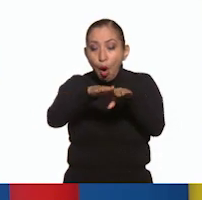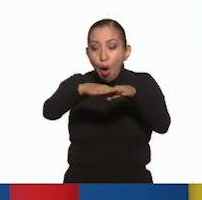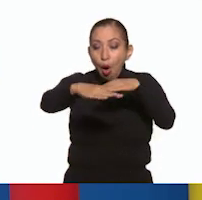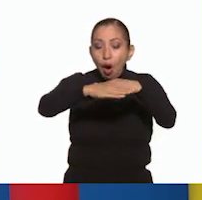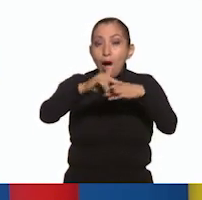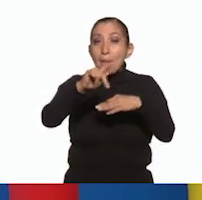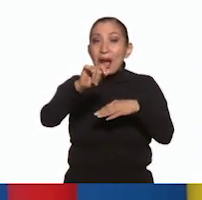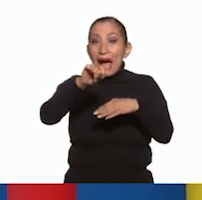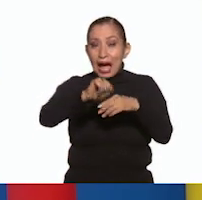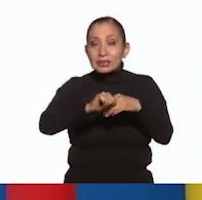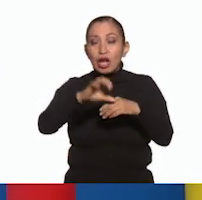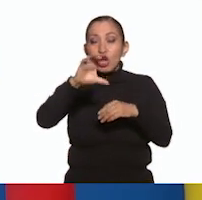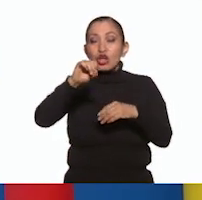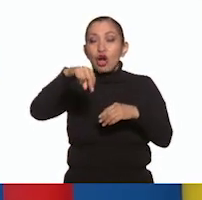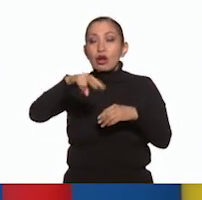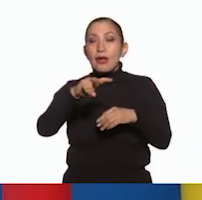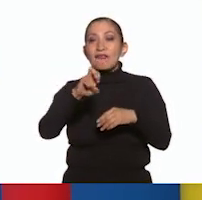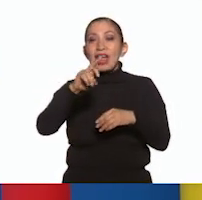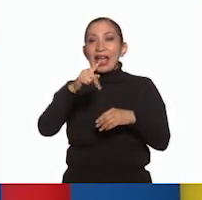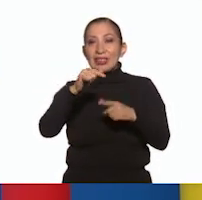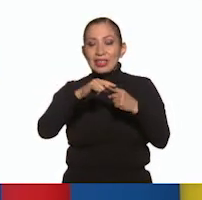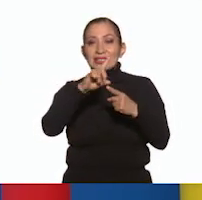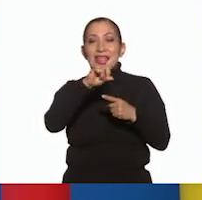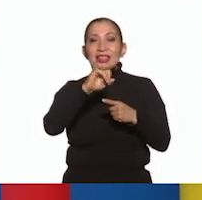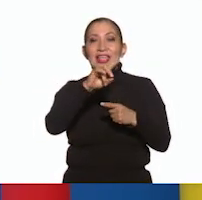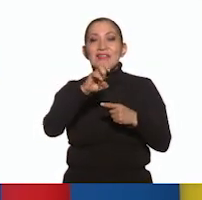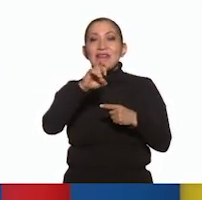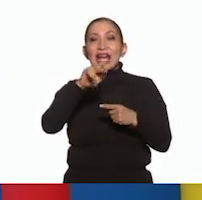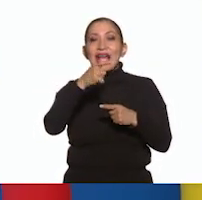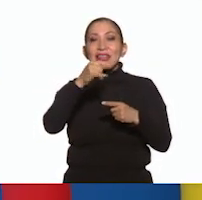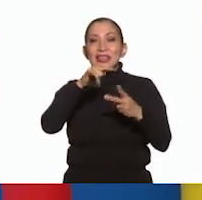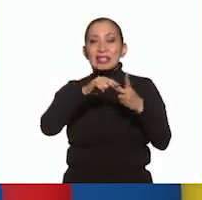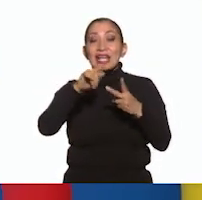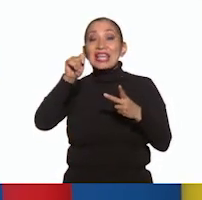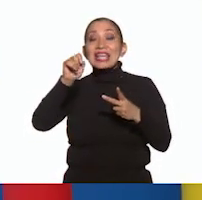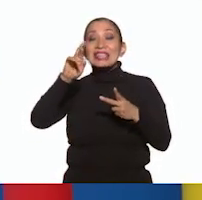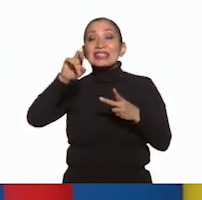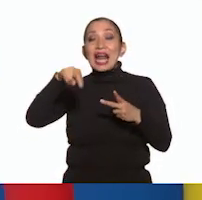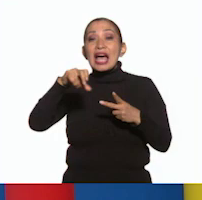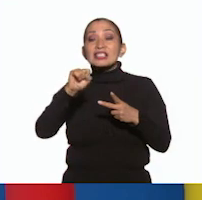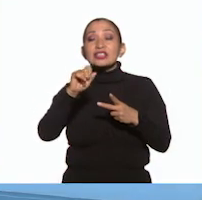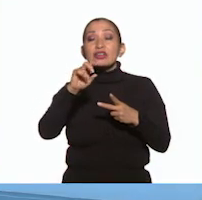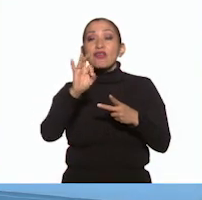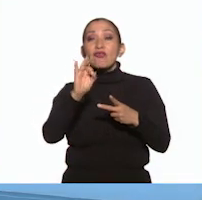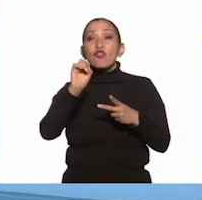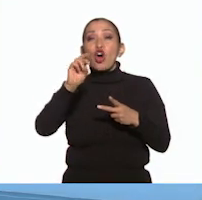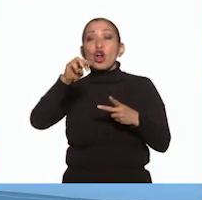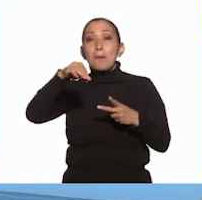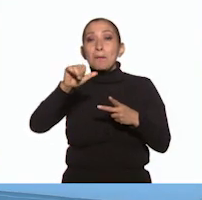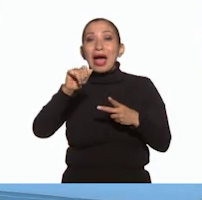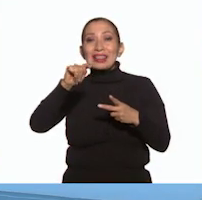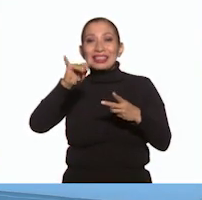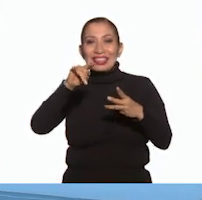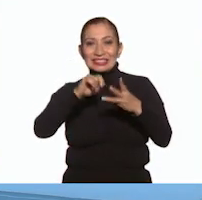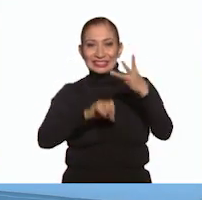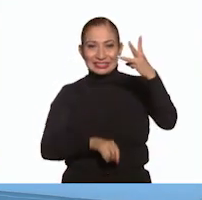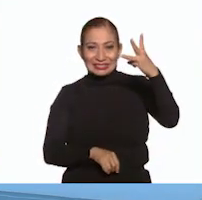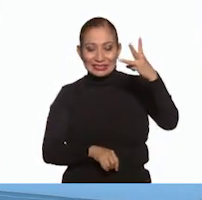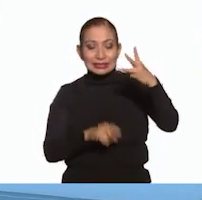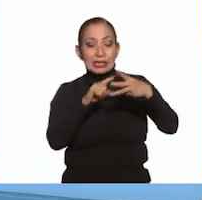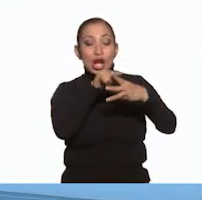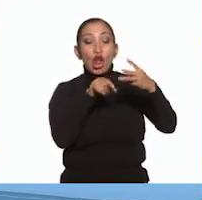tectónicas: los convergentes, los divergentes y los transformantes. Ahora que lo recuerdo,